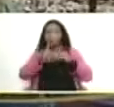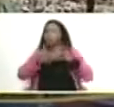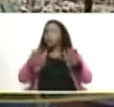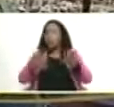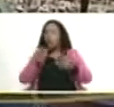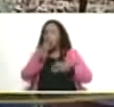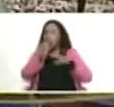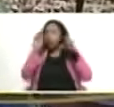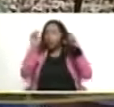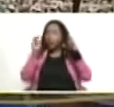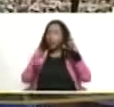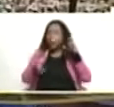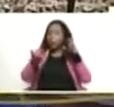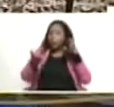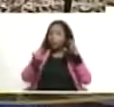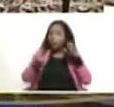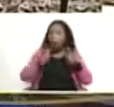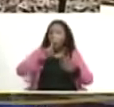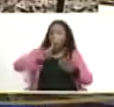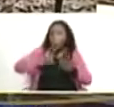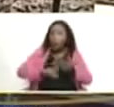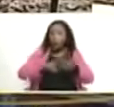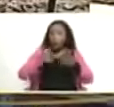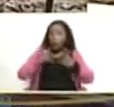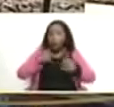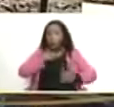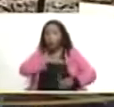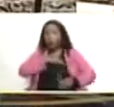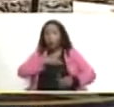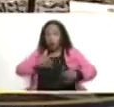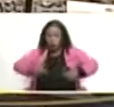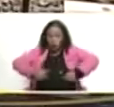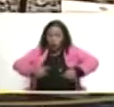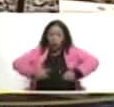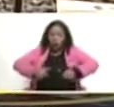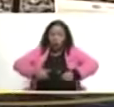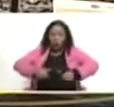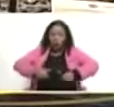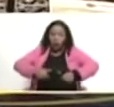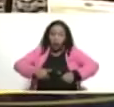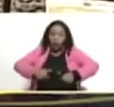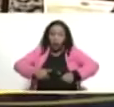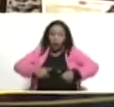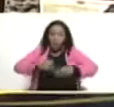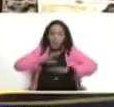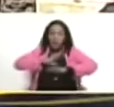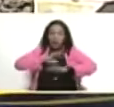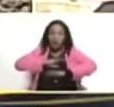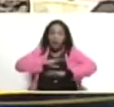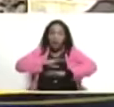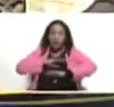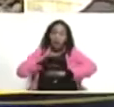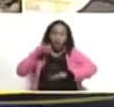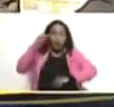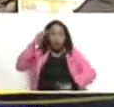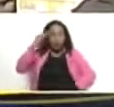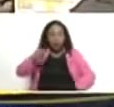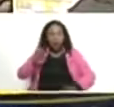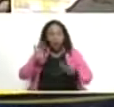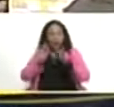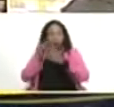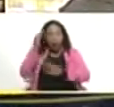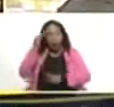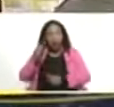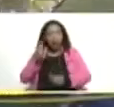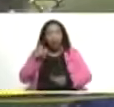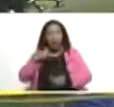dos factores clave: el cumplimiento de la misión, el sacrificio y el bienestar del personal militar y de la familia militar. Tenemos